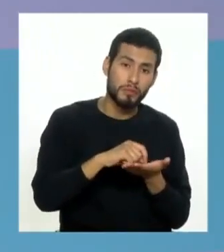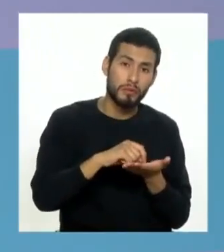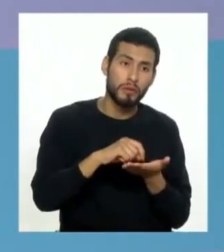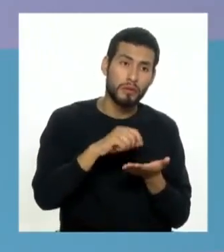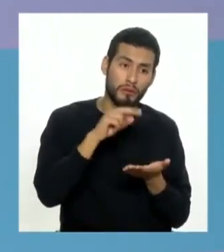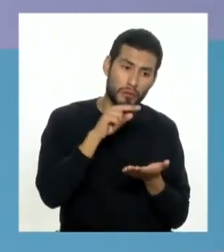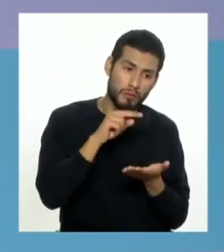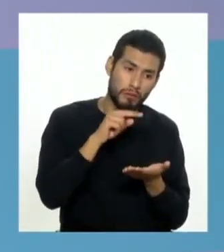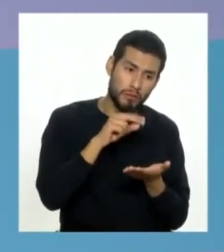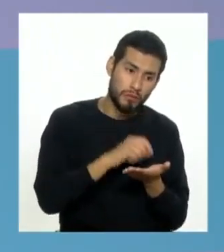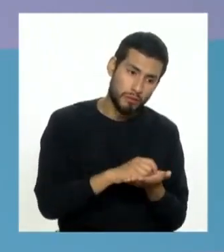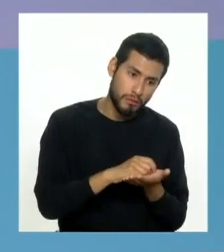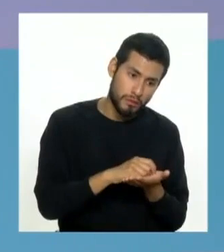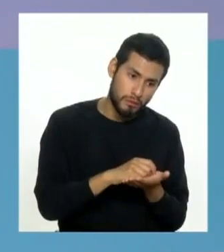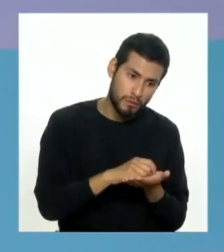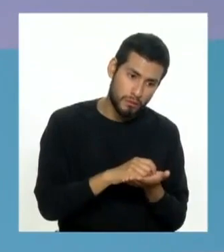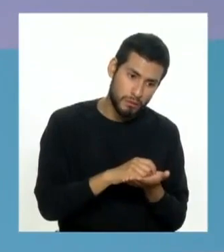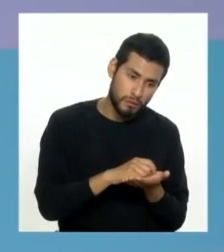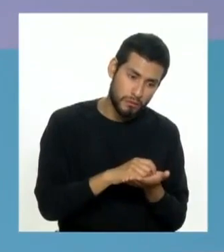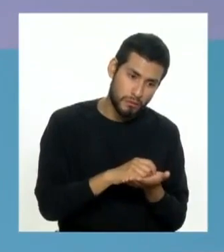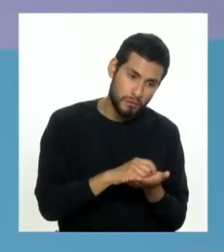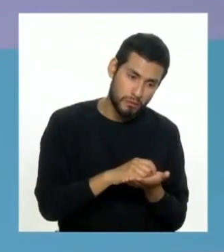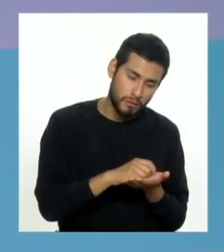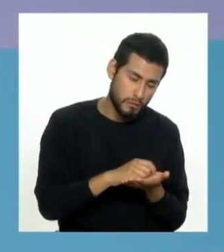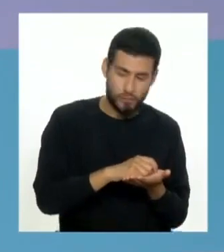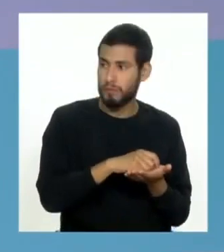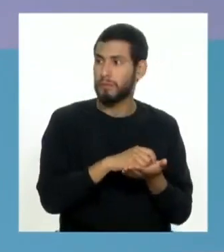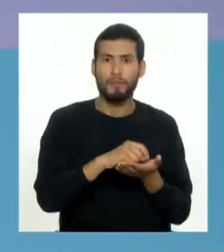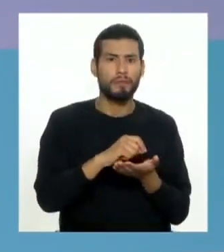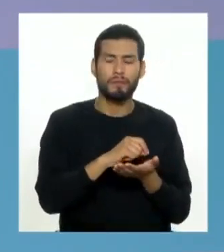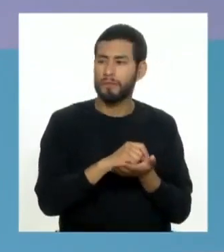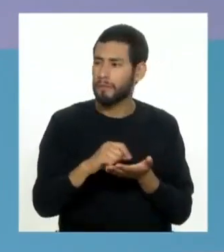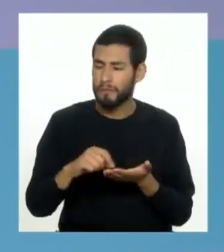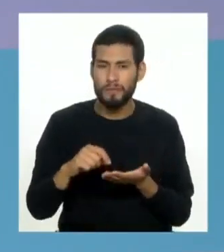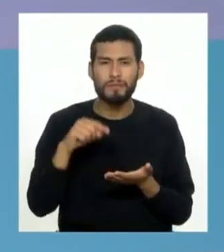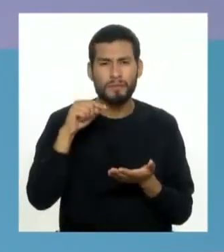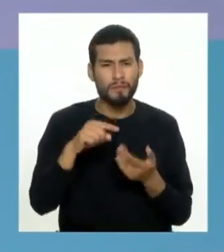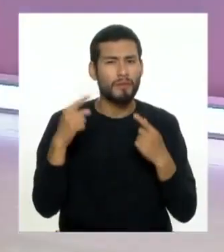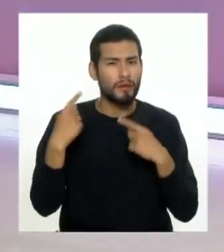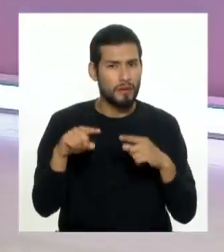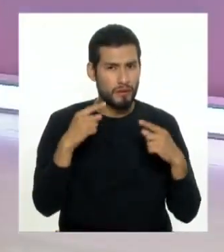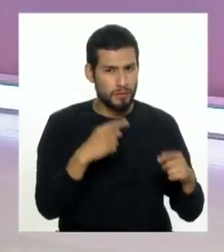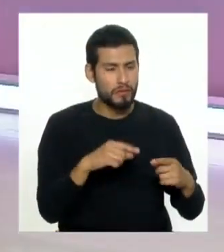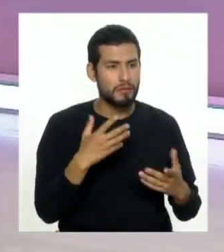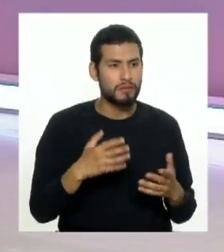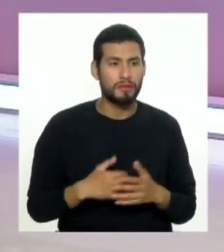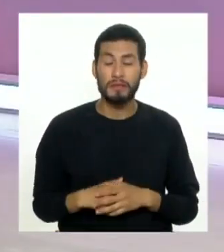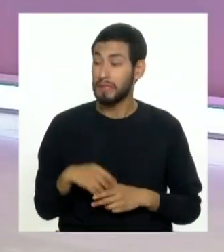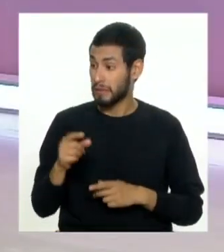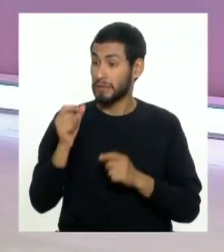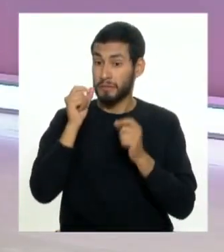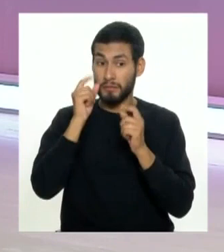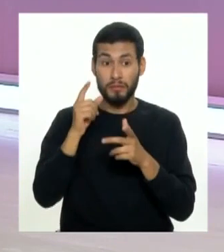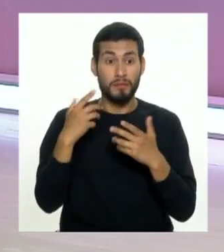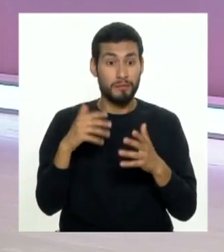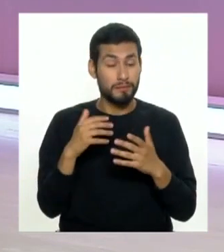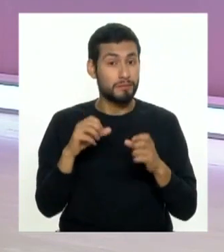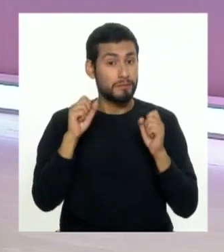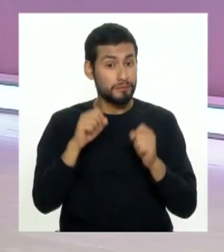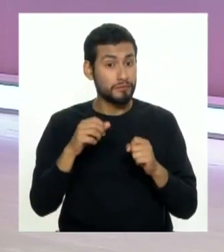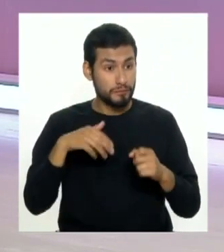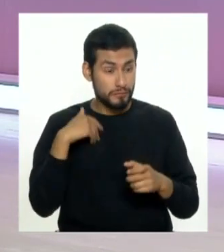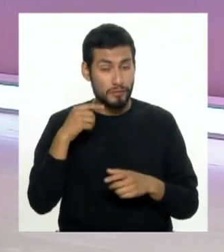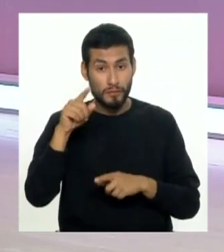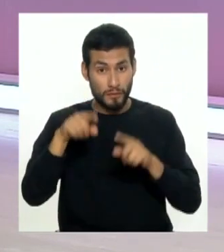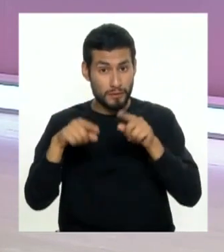mirada fija y luego rápidamente recobra la conciencia. Y eso puede presentarse varias veces. A ver, eso me parece bien interesante, ¿no? Para que a lo